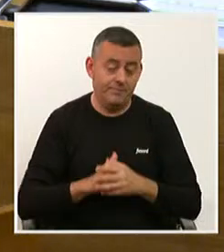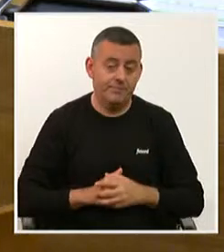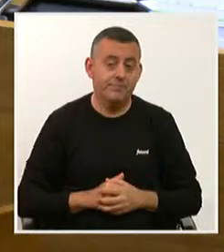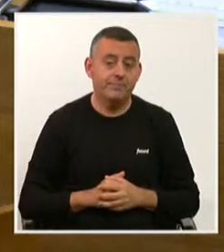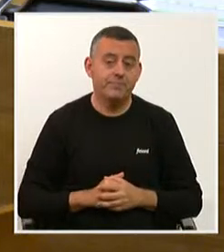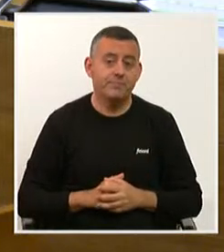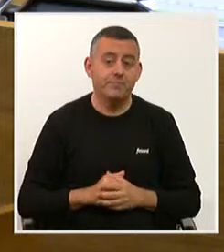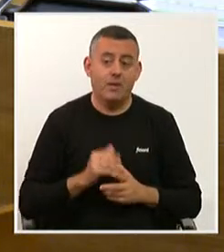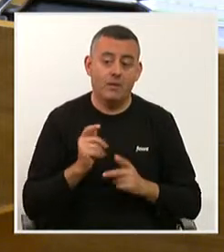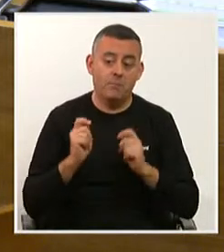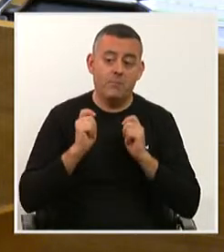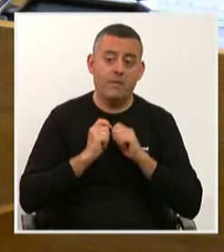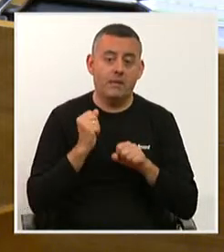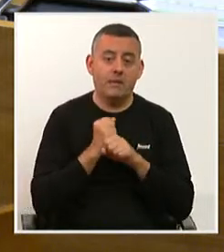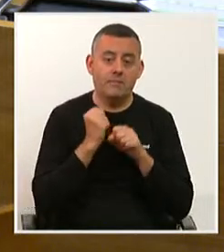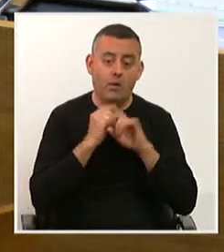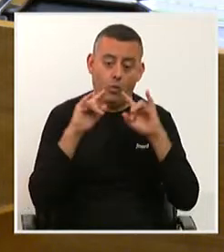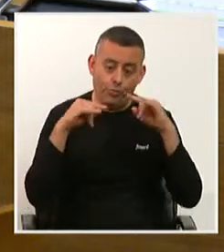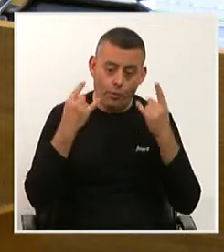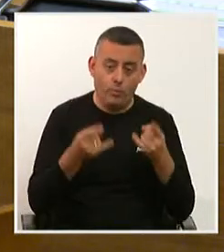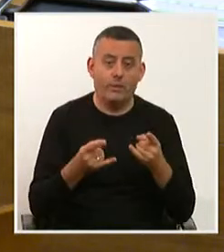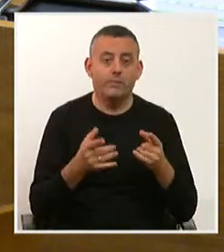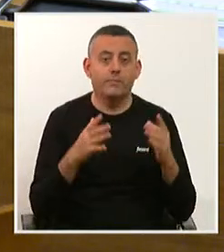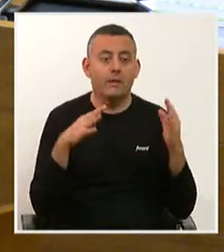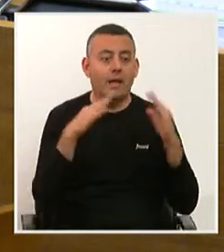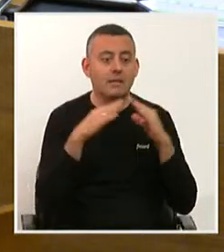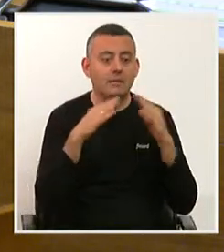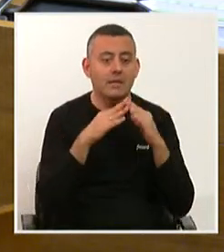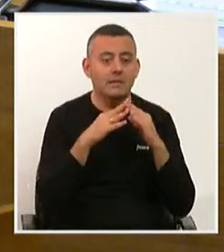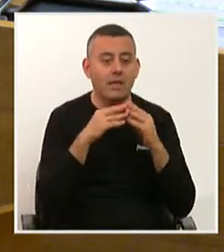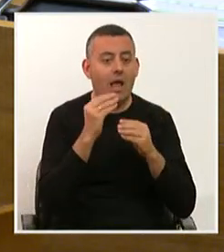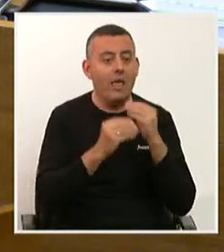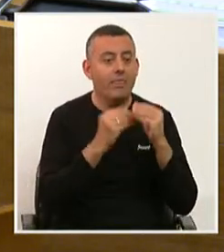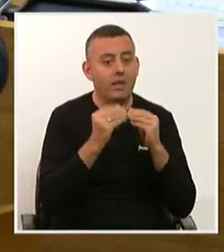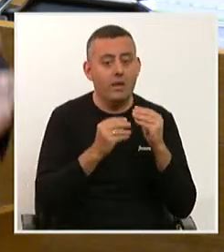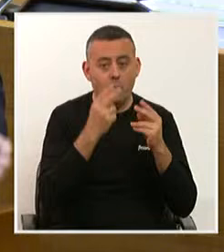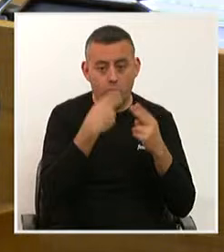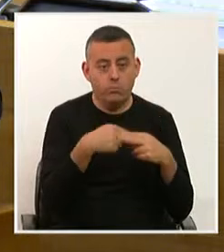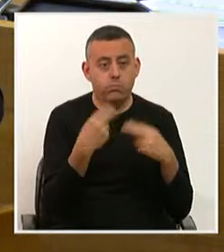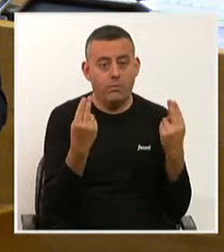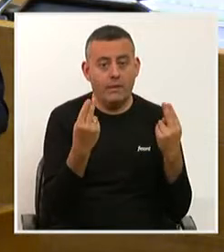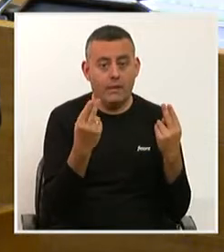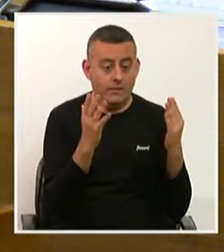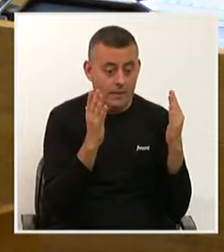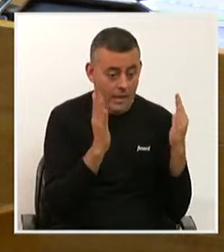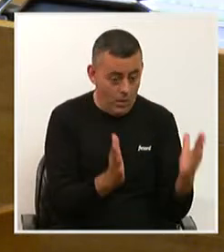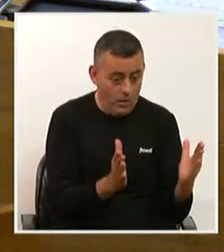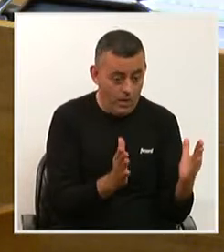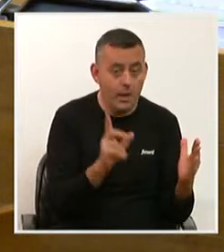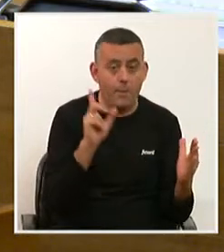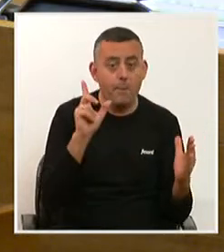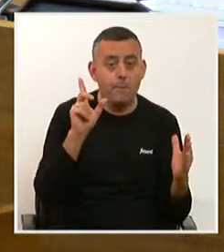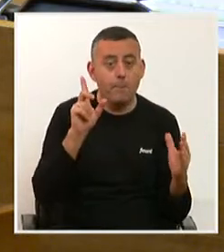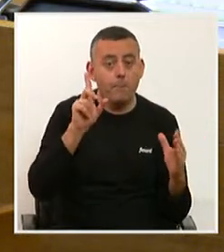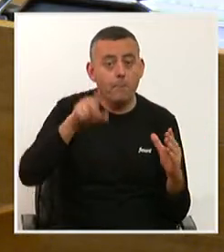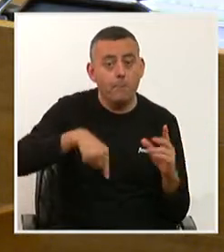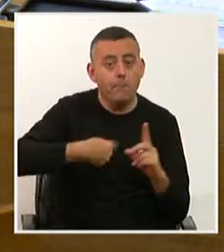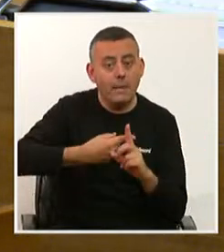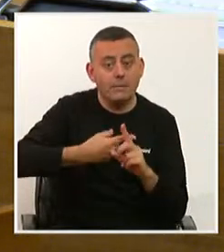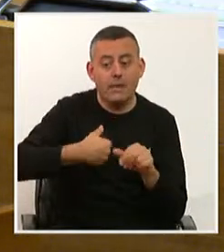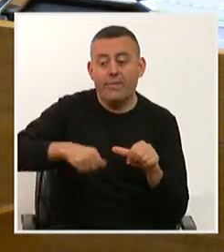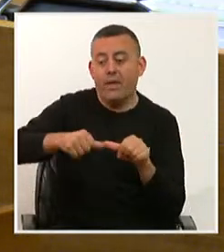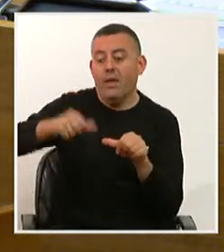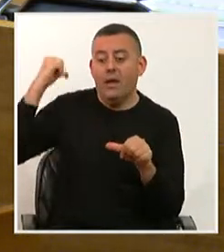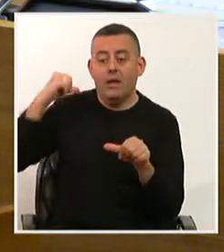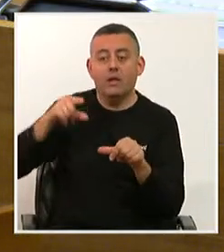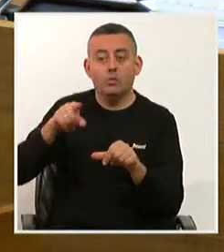trabajo las viviendas que hay que hacer públicas de este periodo y las que ustedes no hicieron por eso el presidente mazon ha anunciado un